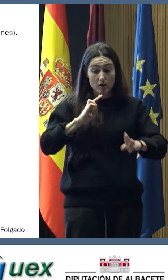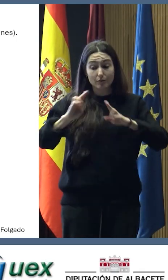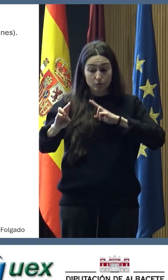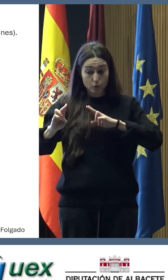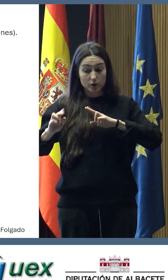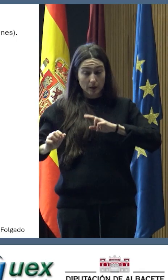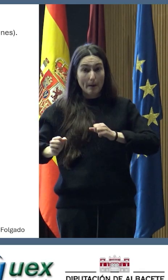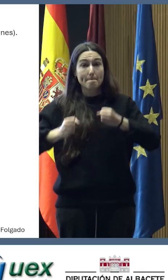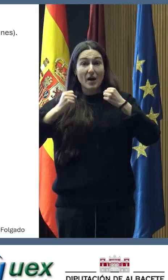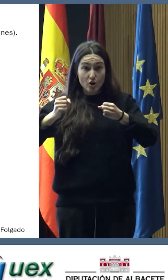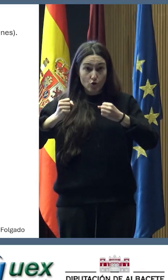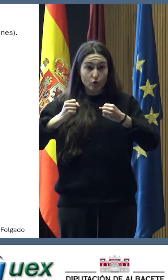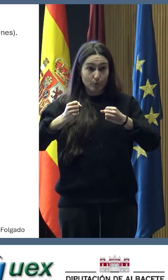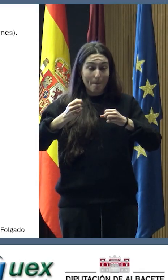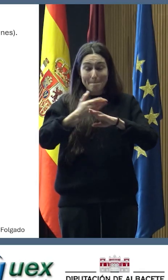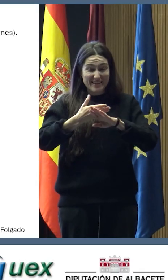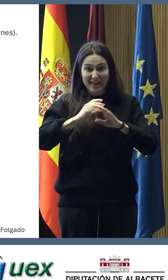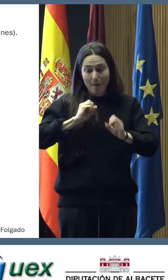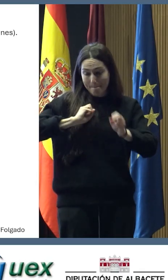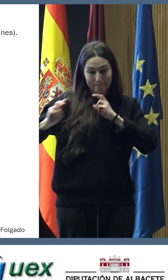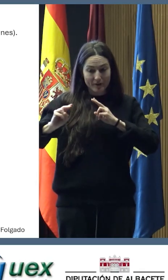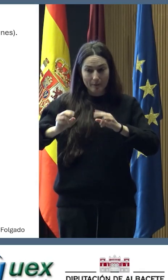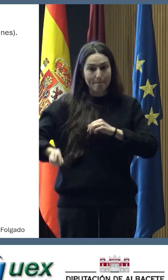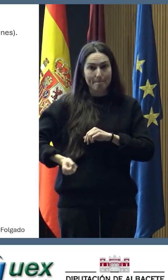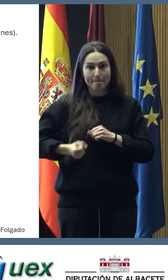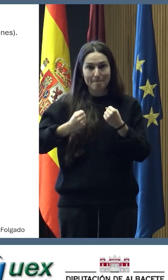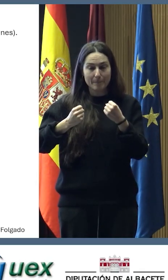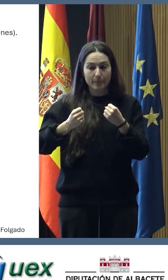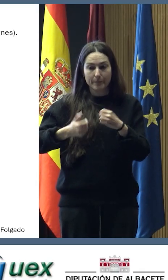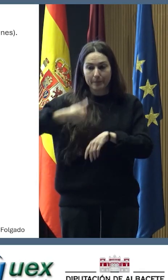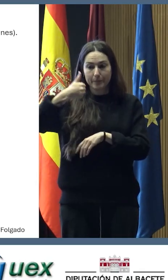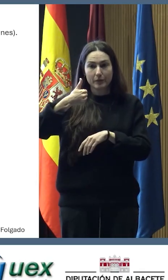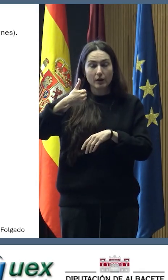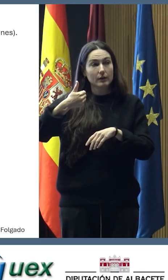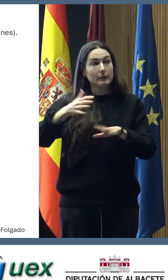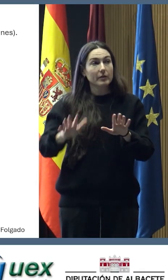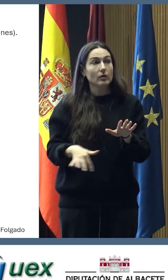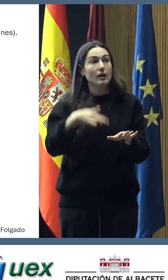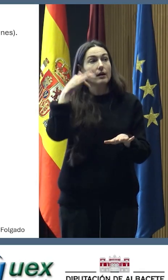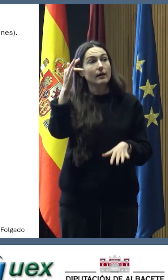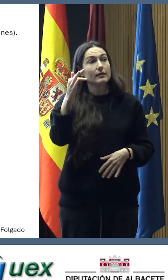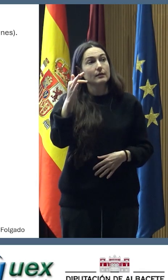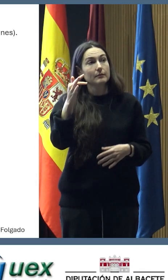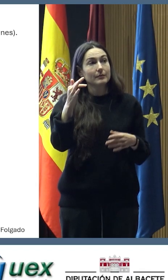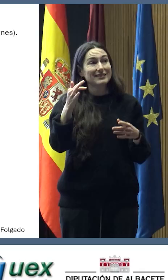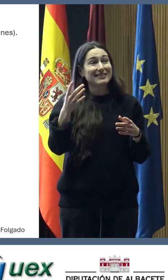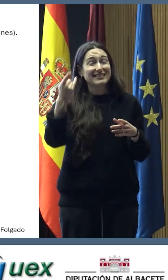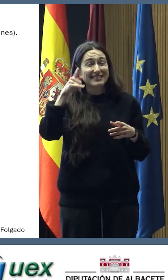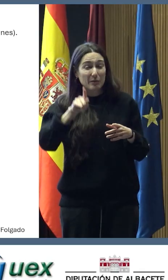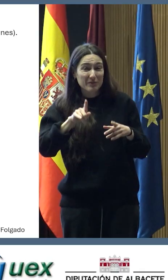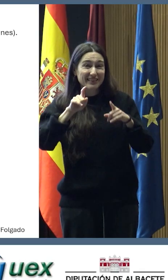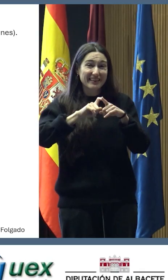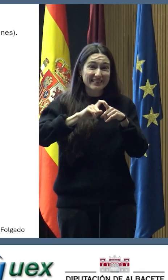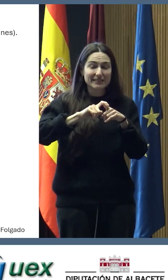inmune basal, y bueno, algunas cosas relacionadas con el cromosoma